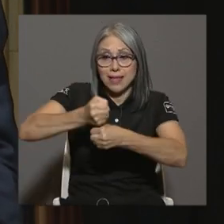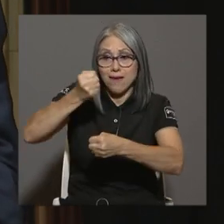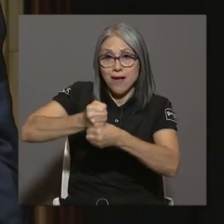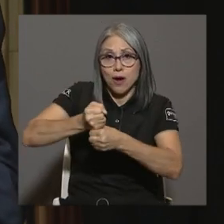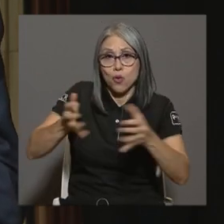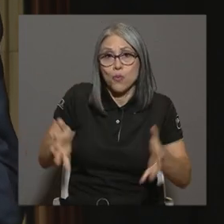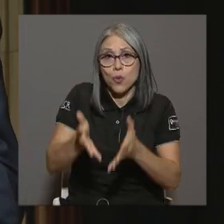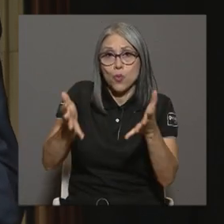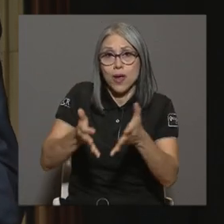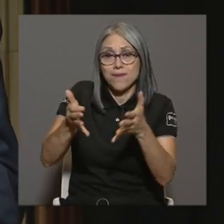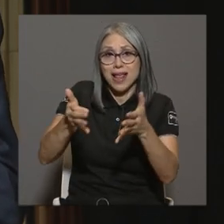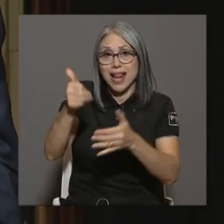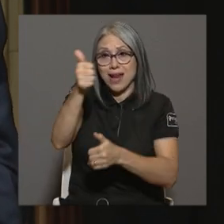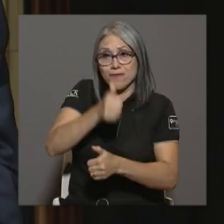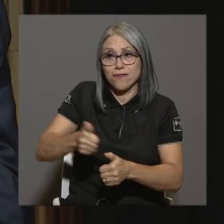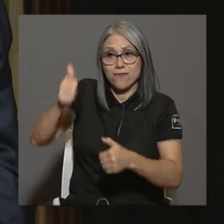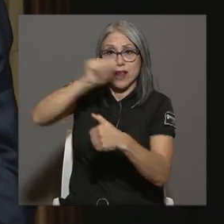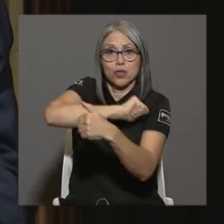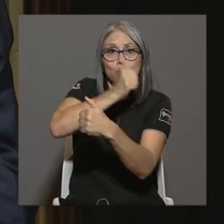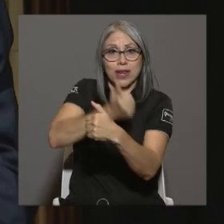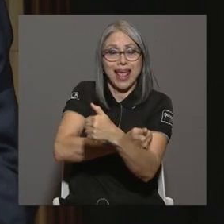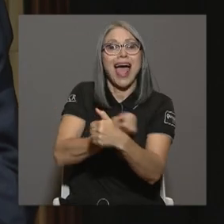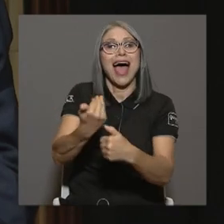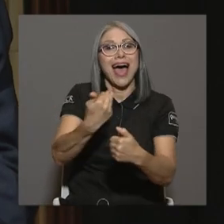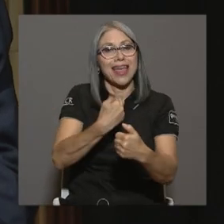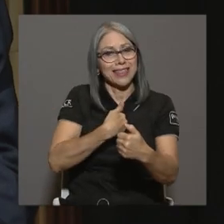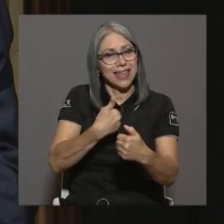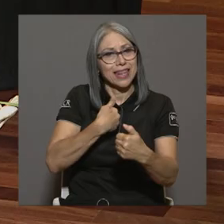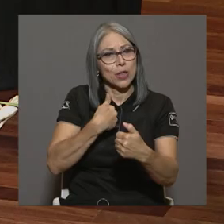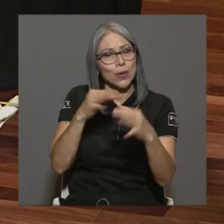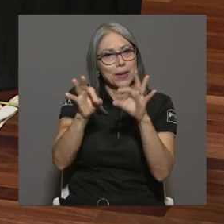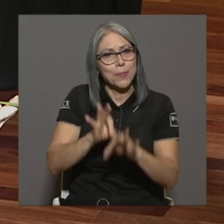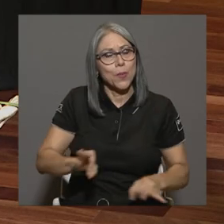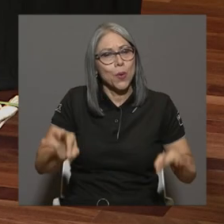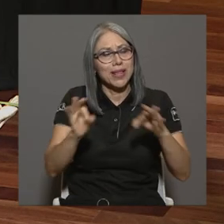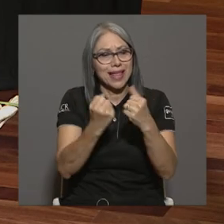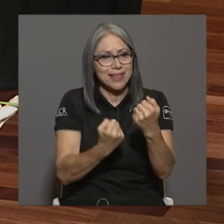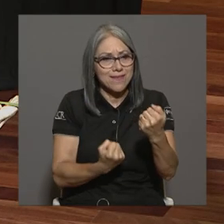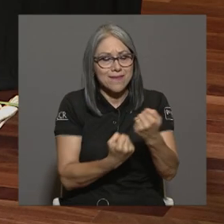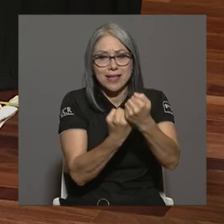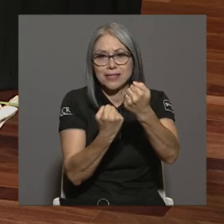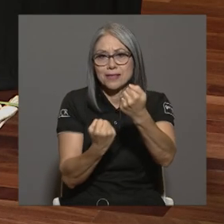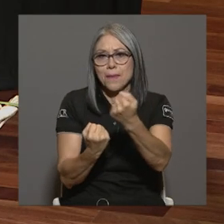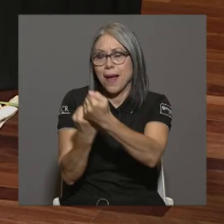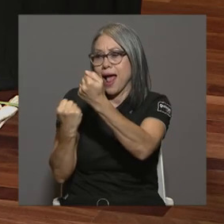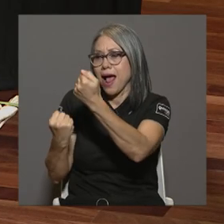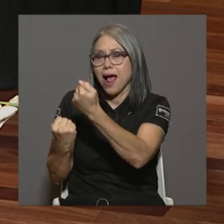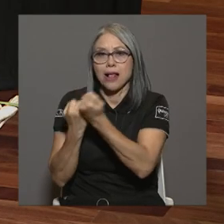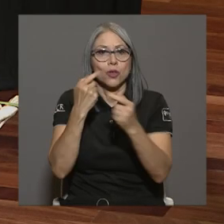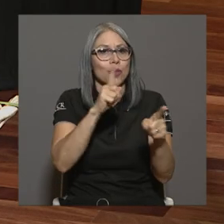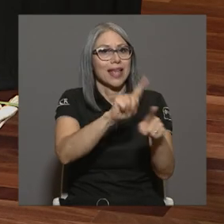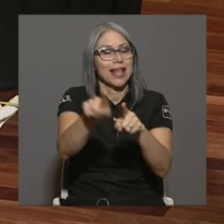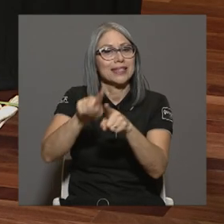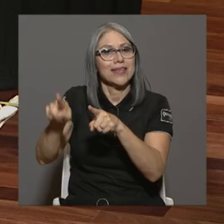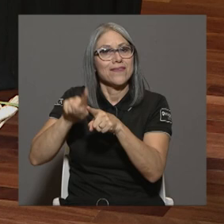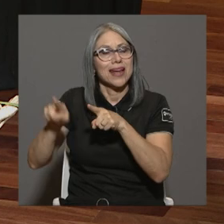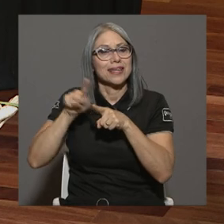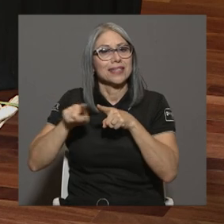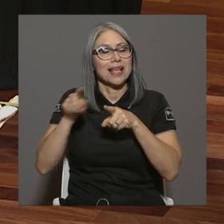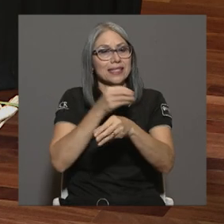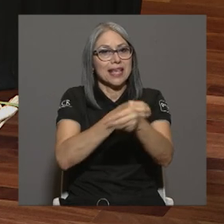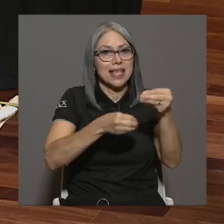rectoría ha contado con el respaldo indispensable de las diversas instancias que